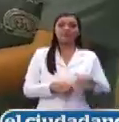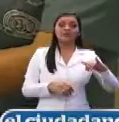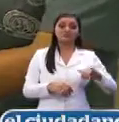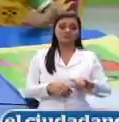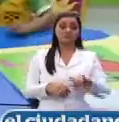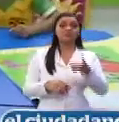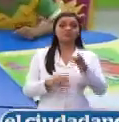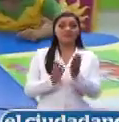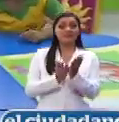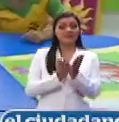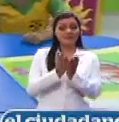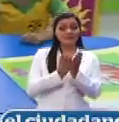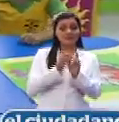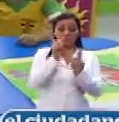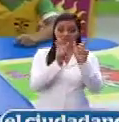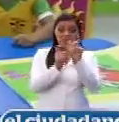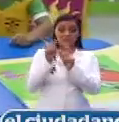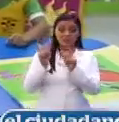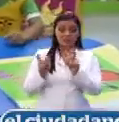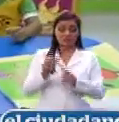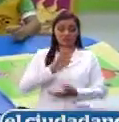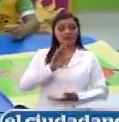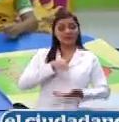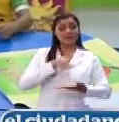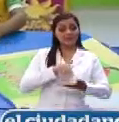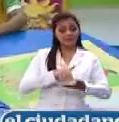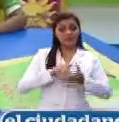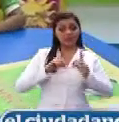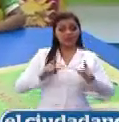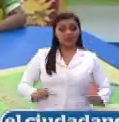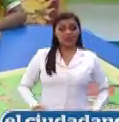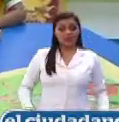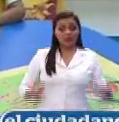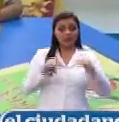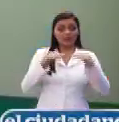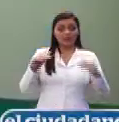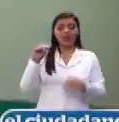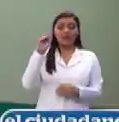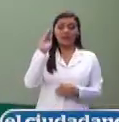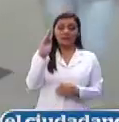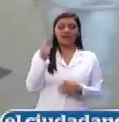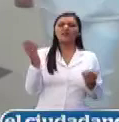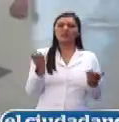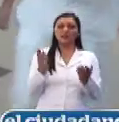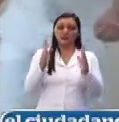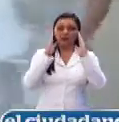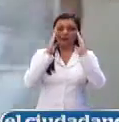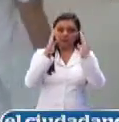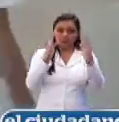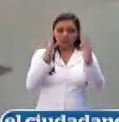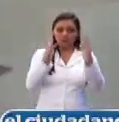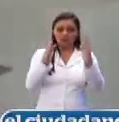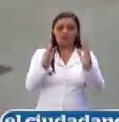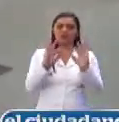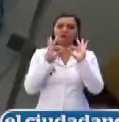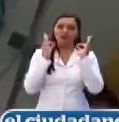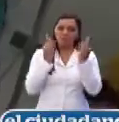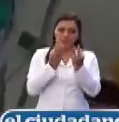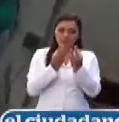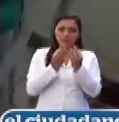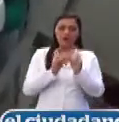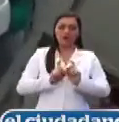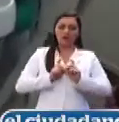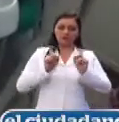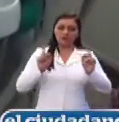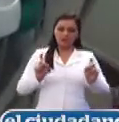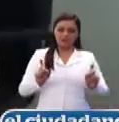que ofrece a la ciudadanía un centro de salud tipo ve son atención integral en medicina familiar obstetricia odontología